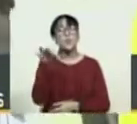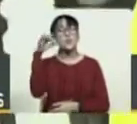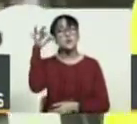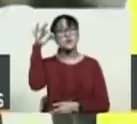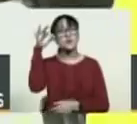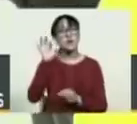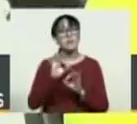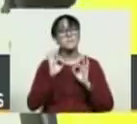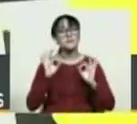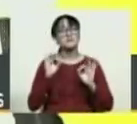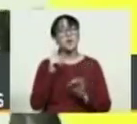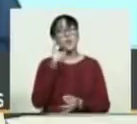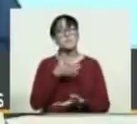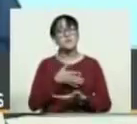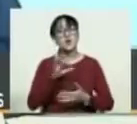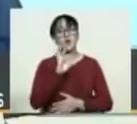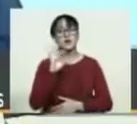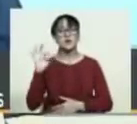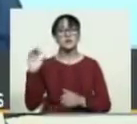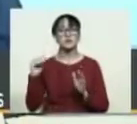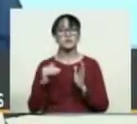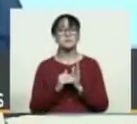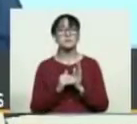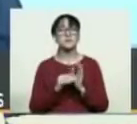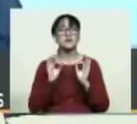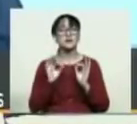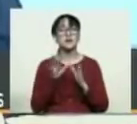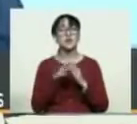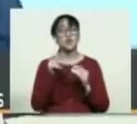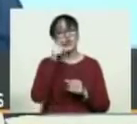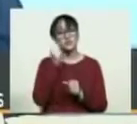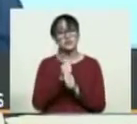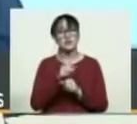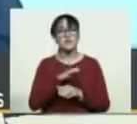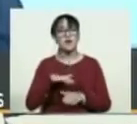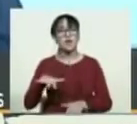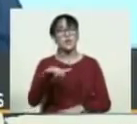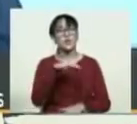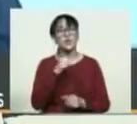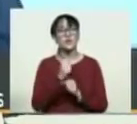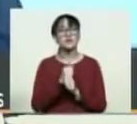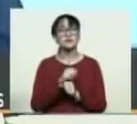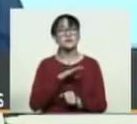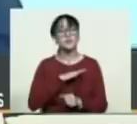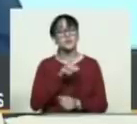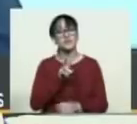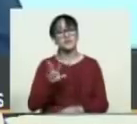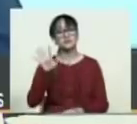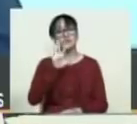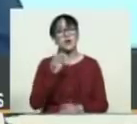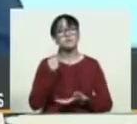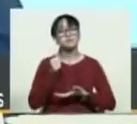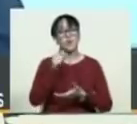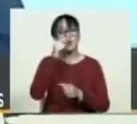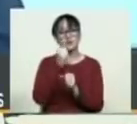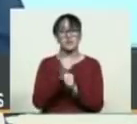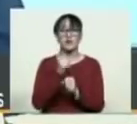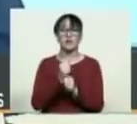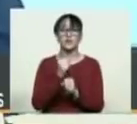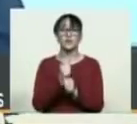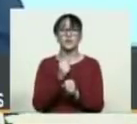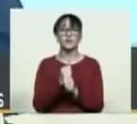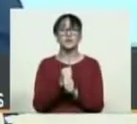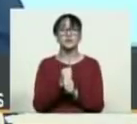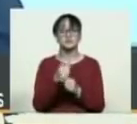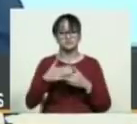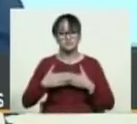especial, por 1.500.000 bolívares para todos los trabajadores y trabajadoras del país. Bono de la clase obrera,